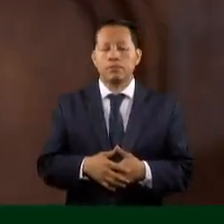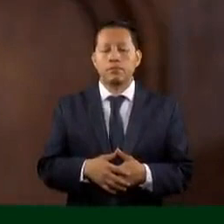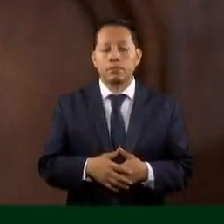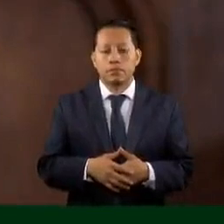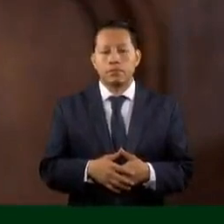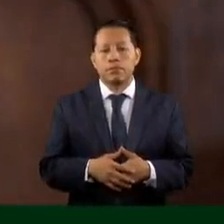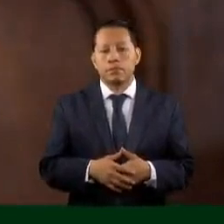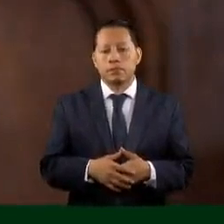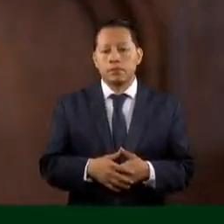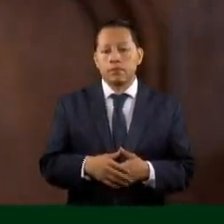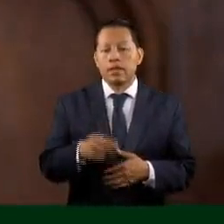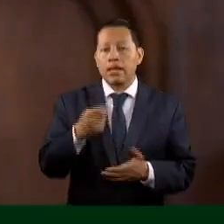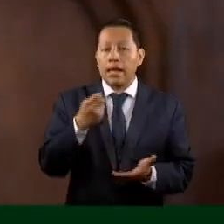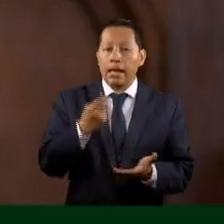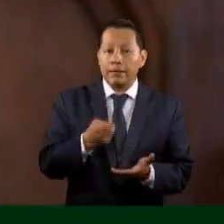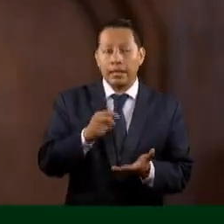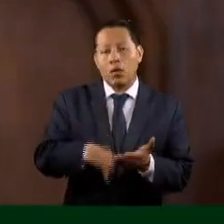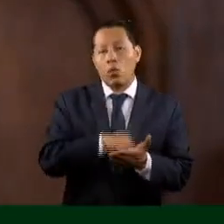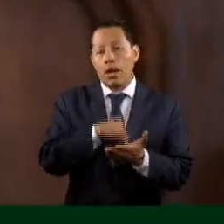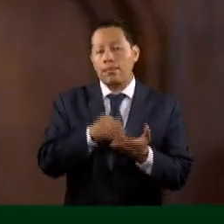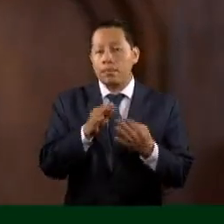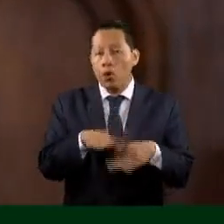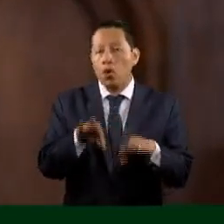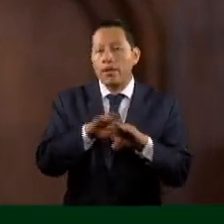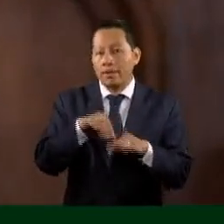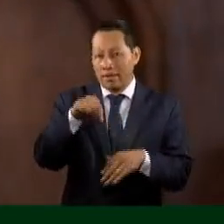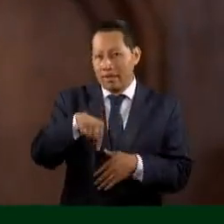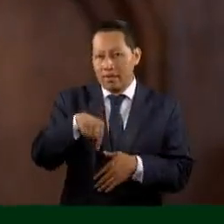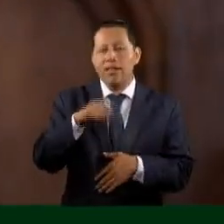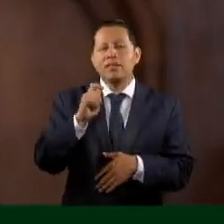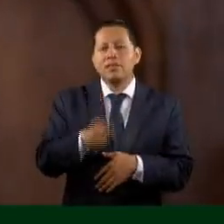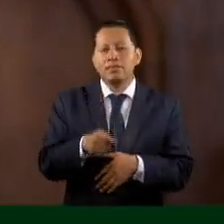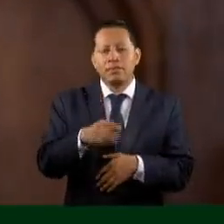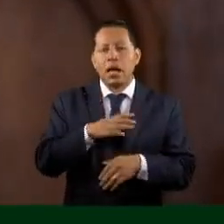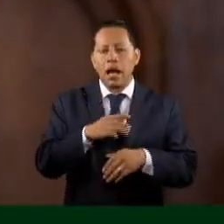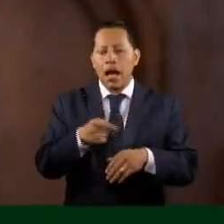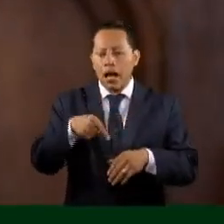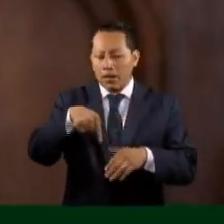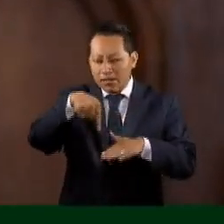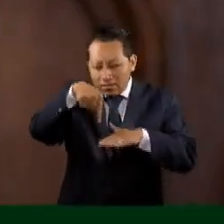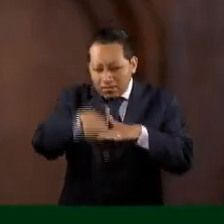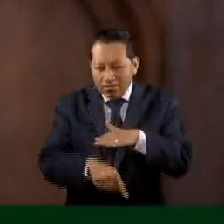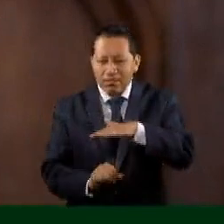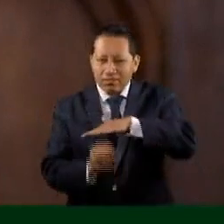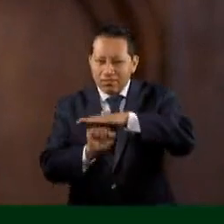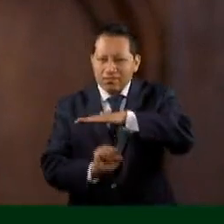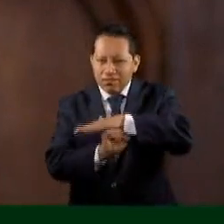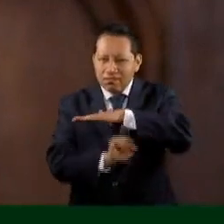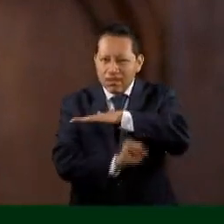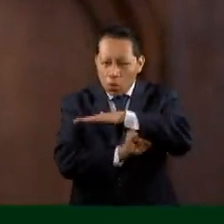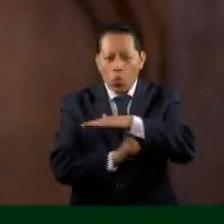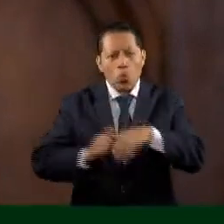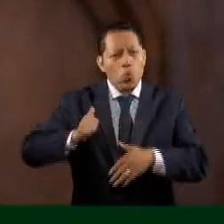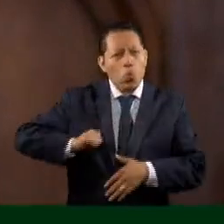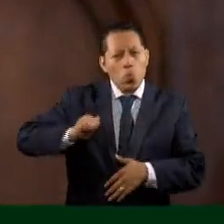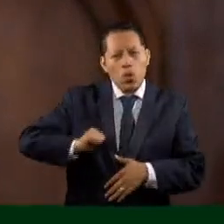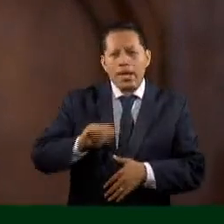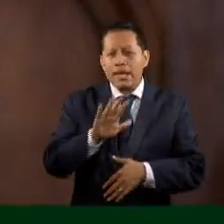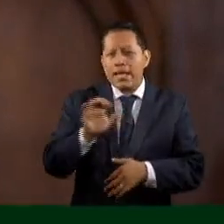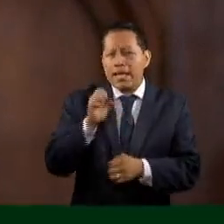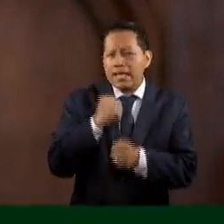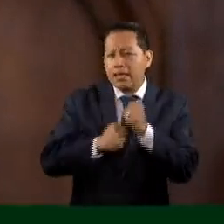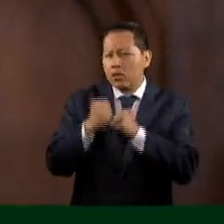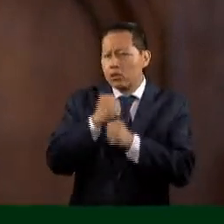La importancia de este lugar es tal que en sus cimientos se albergan vestigios de más de 500 años de